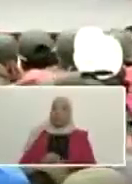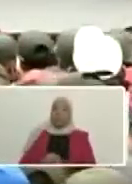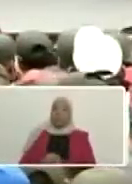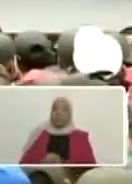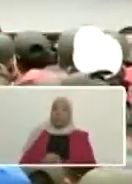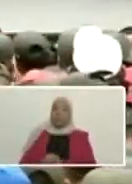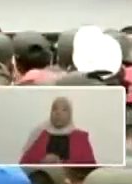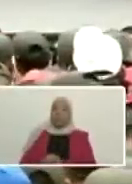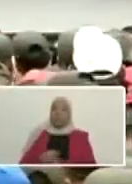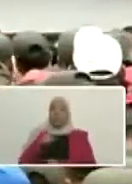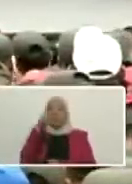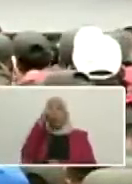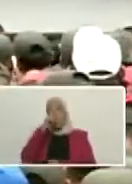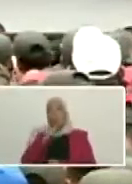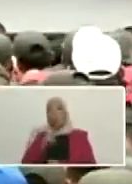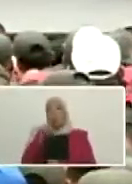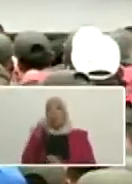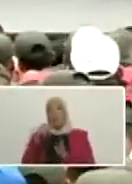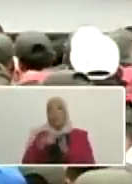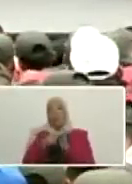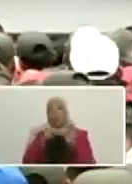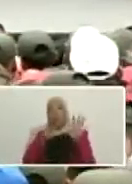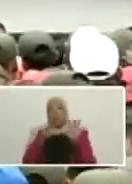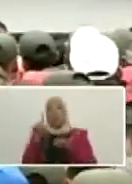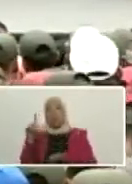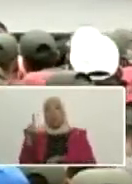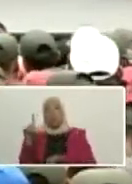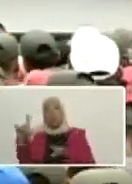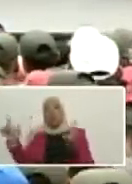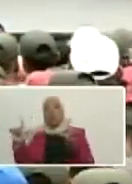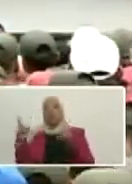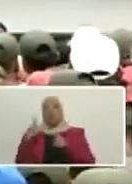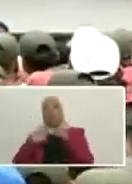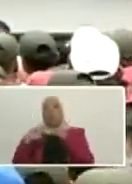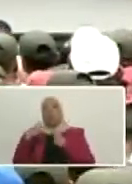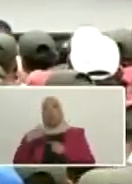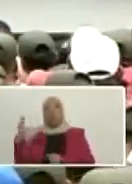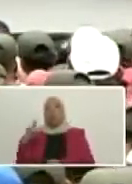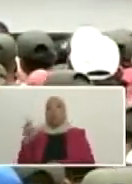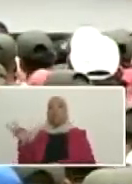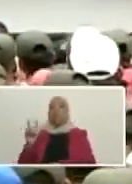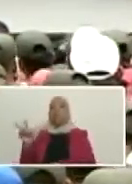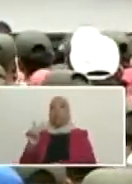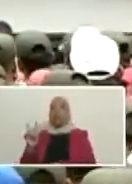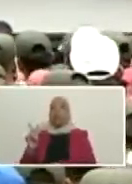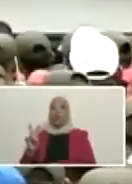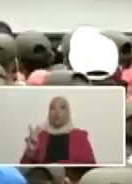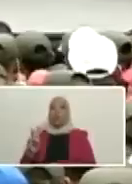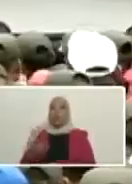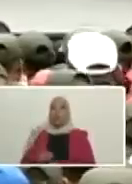desde el año 81, 82 llegó la televisión en color a Venezuela.